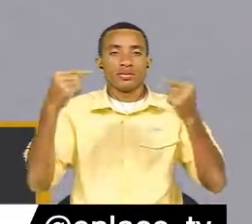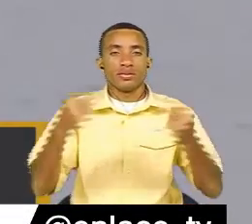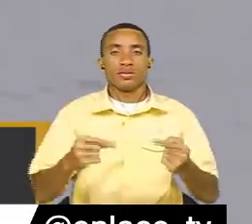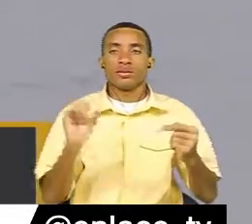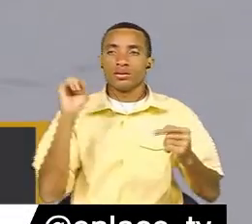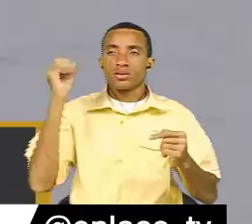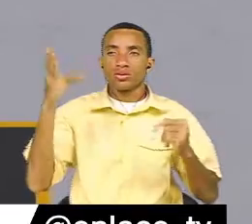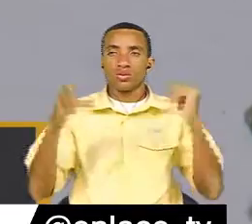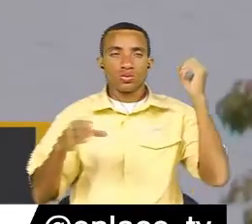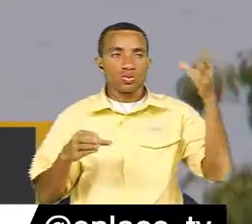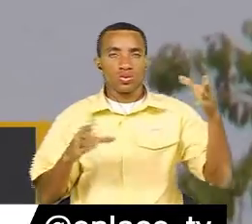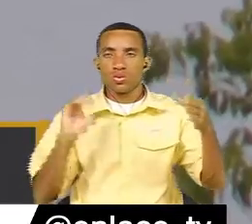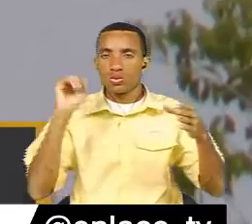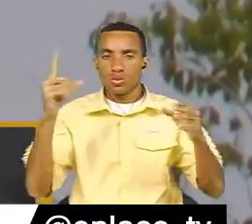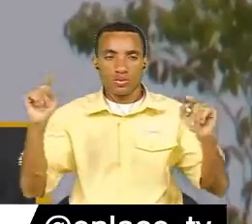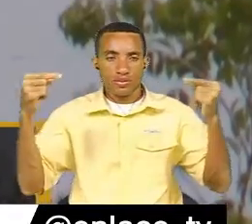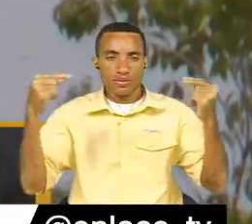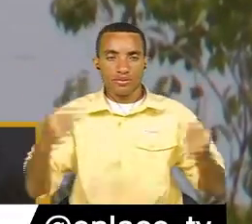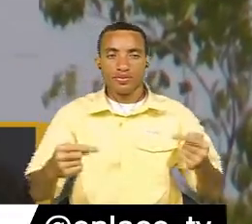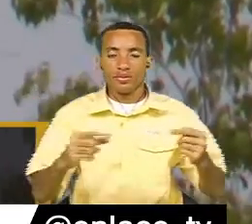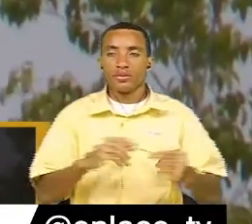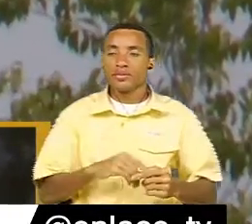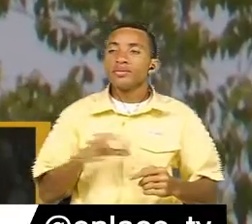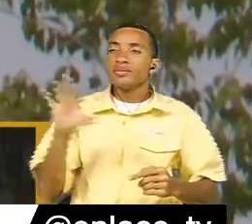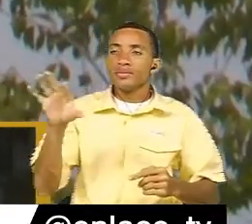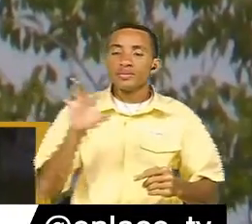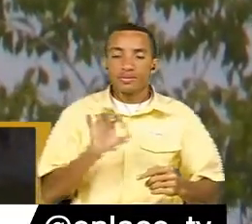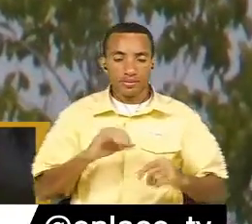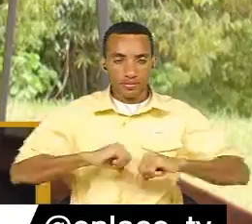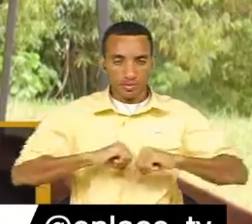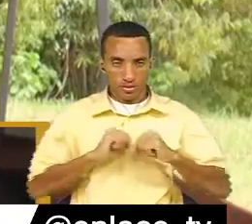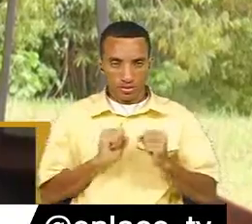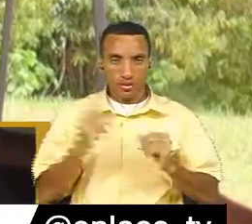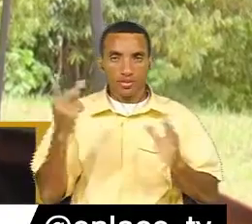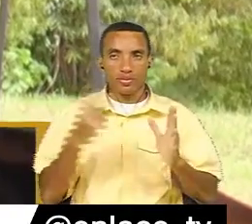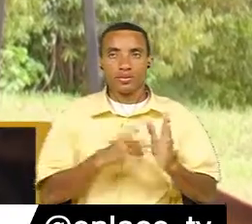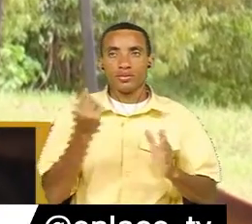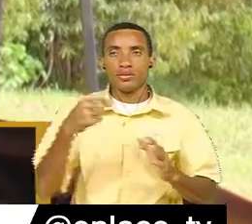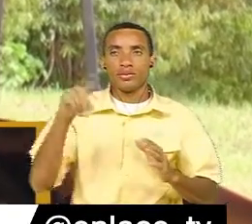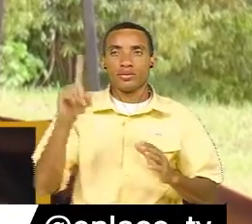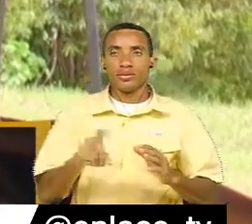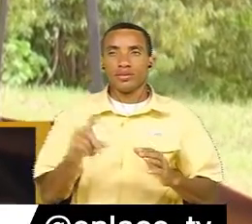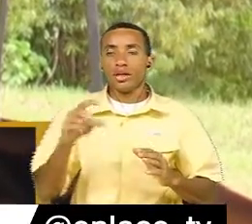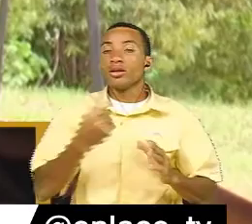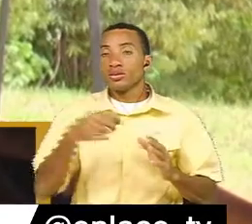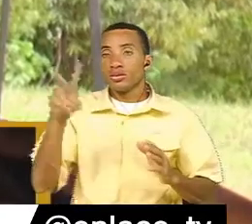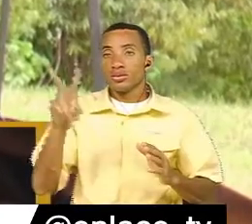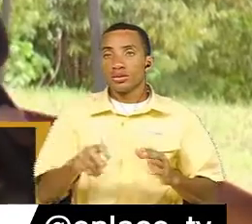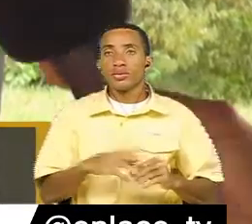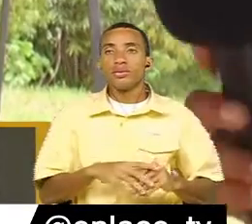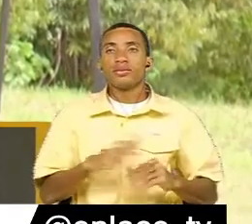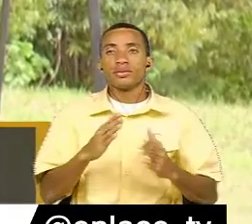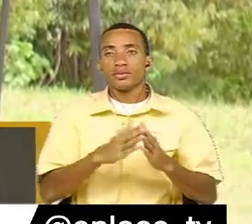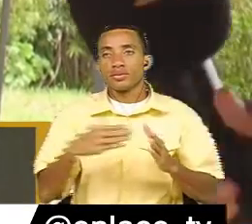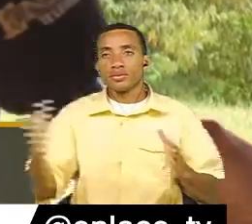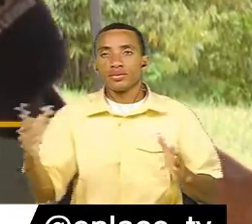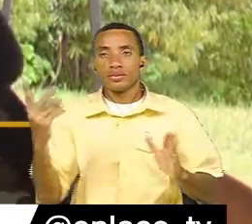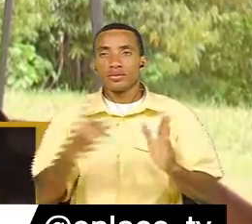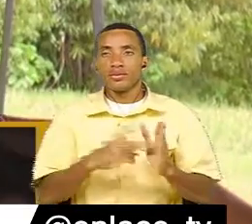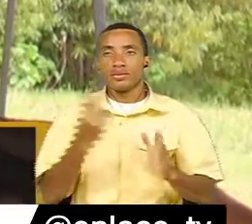el selectivo a la preselección Bogotá 2017, y ya viene a dar paso inicio de temporada 2017. ¿Cómo lo han